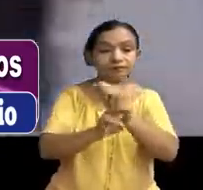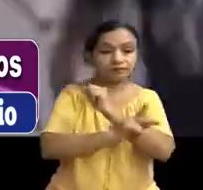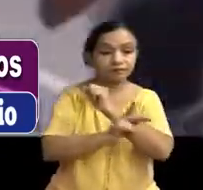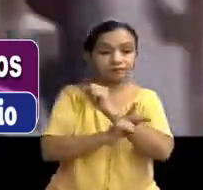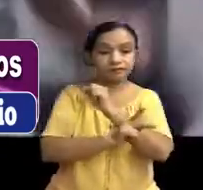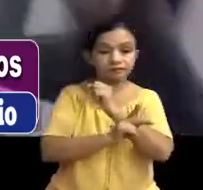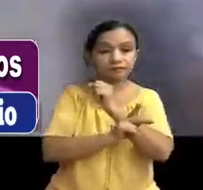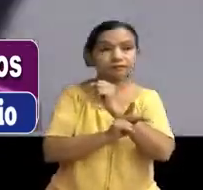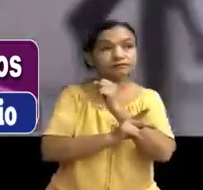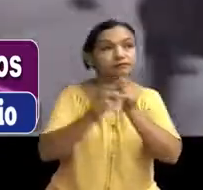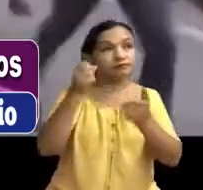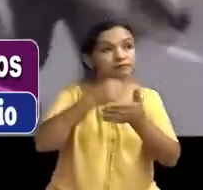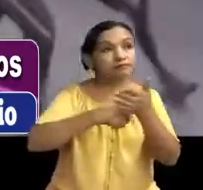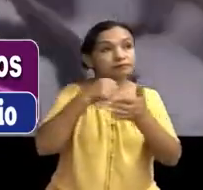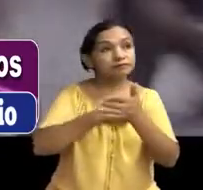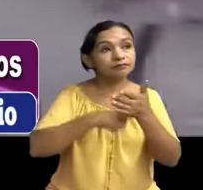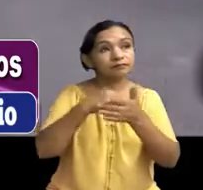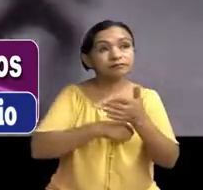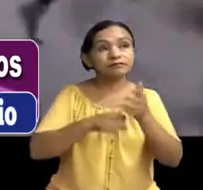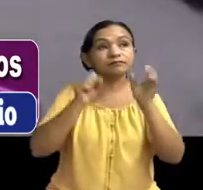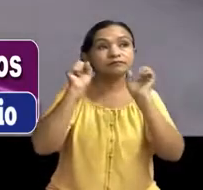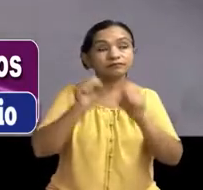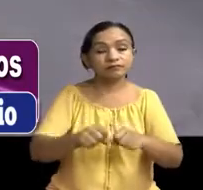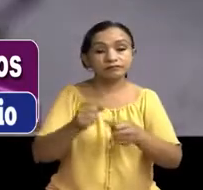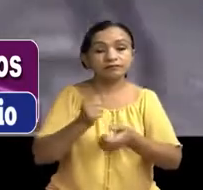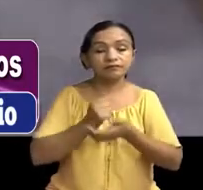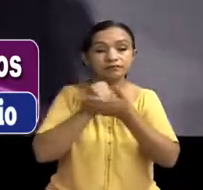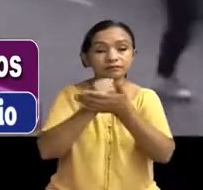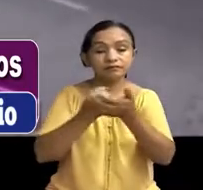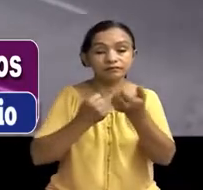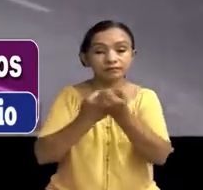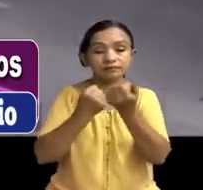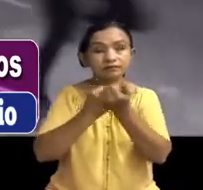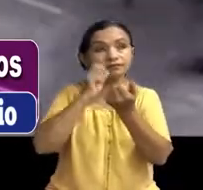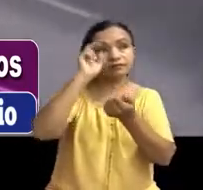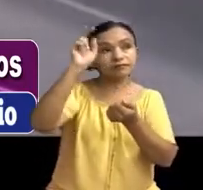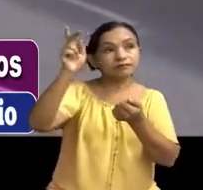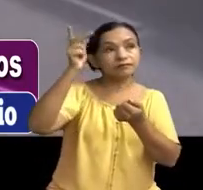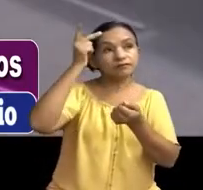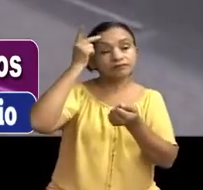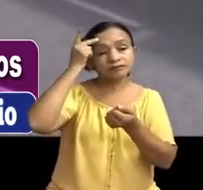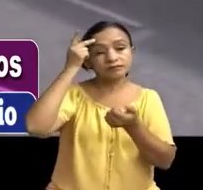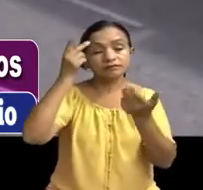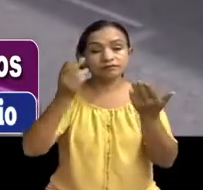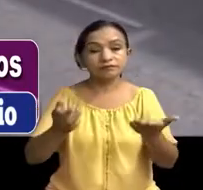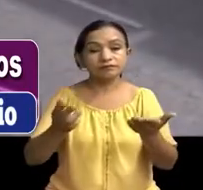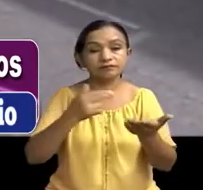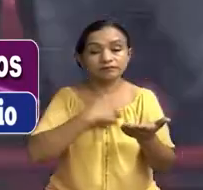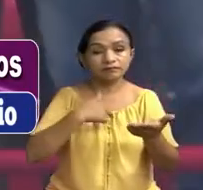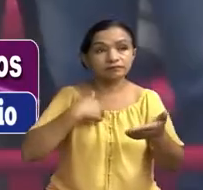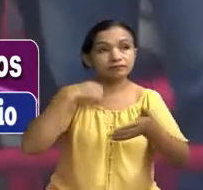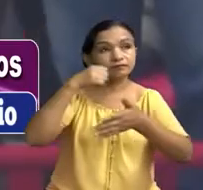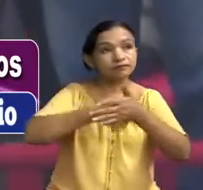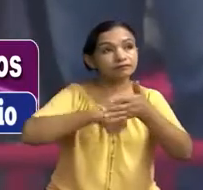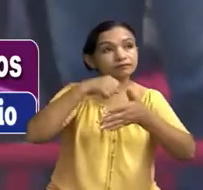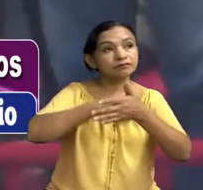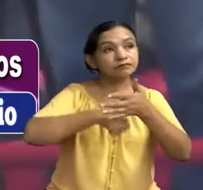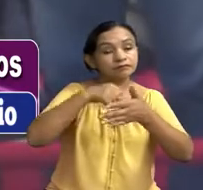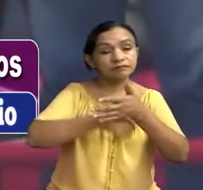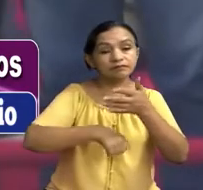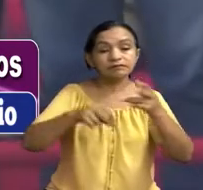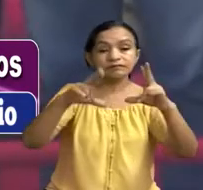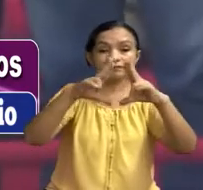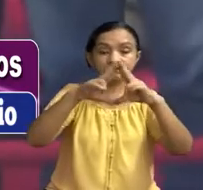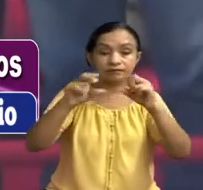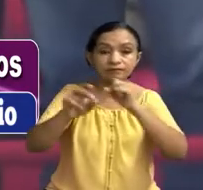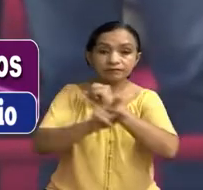nación tenga una fortaleza económica, eso contribuye a su soberanía política, ¿verdad? Entonces, estamos en esa lucha, la lucha de la nación